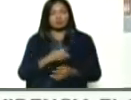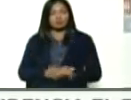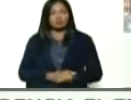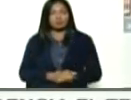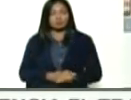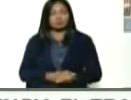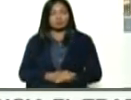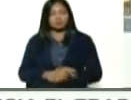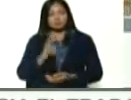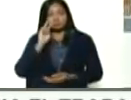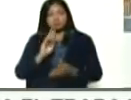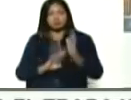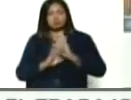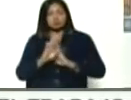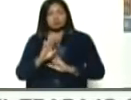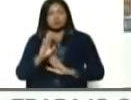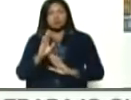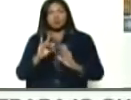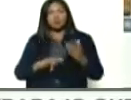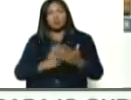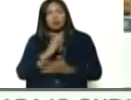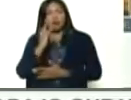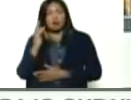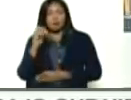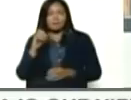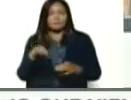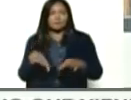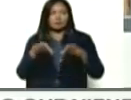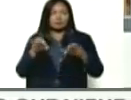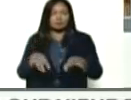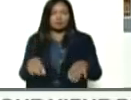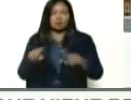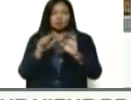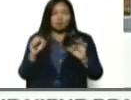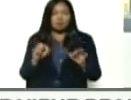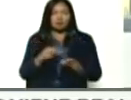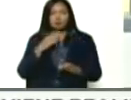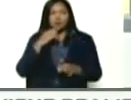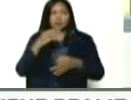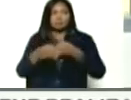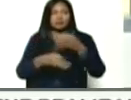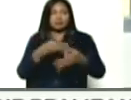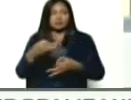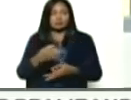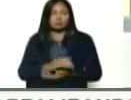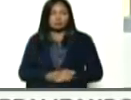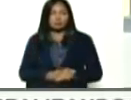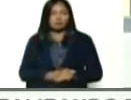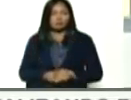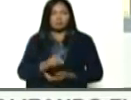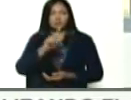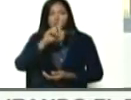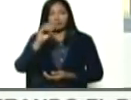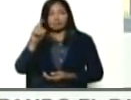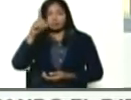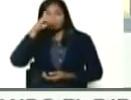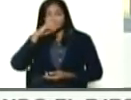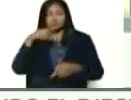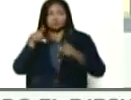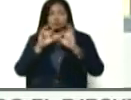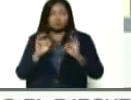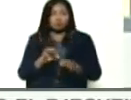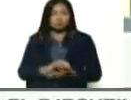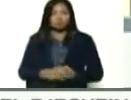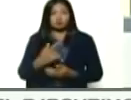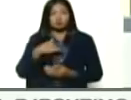ver crecer un árbol plantado así como tú dices de la ceiba en 100 años esas selvas así